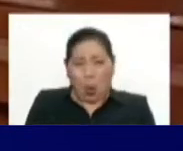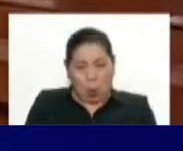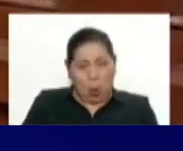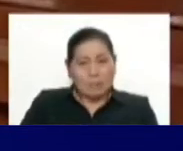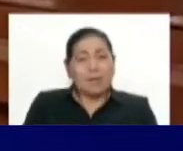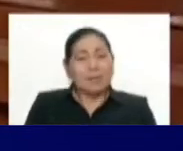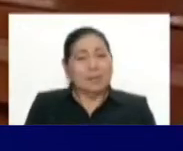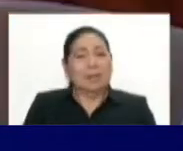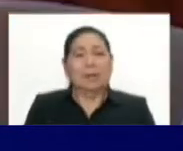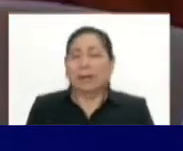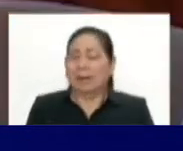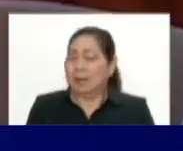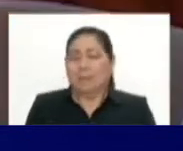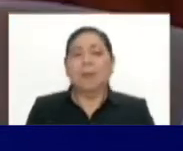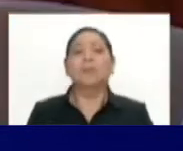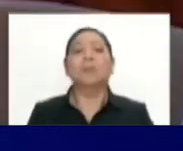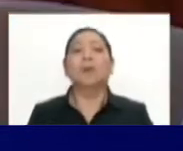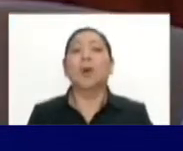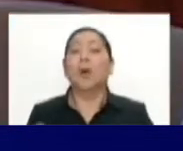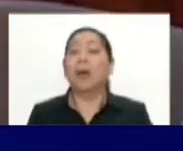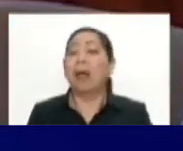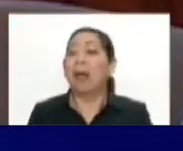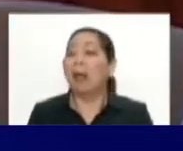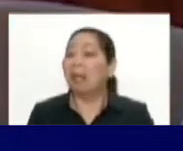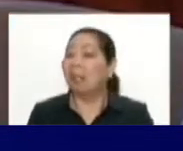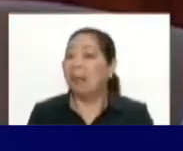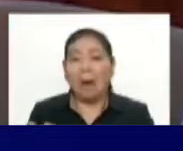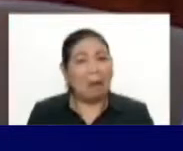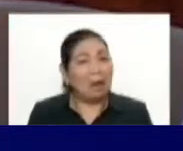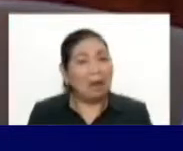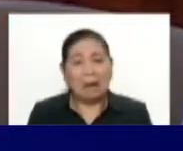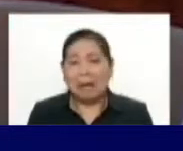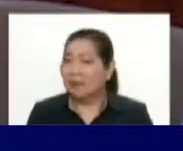gobierno que se ha asumido de cambio. Hoy nunca ha hecho nada.